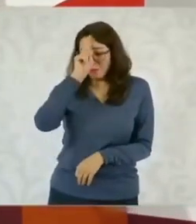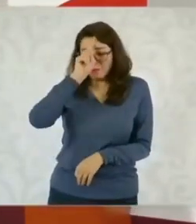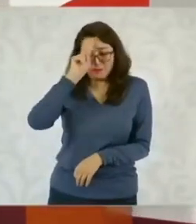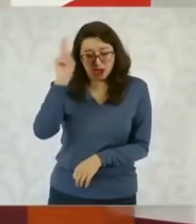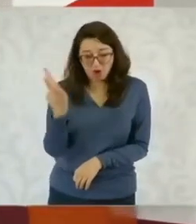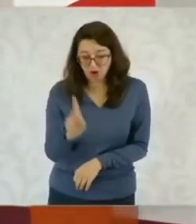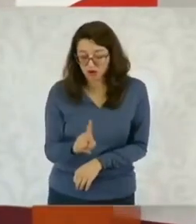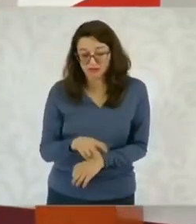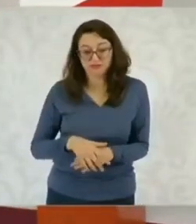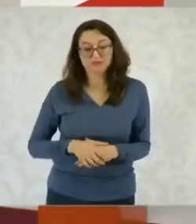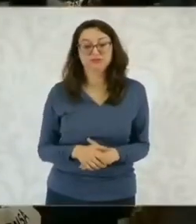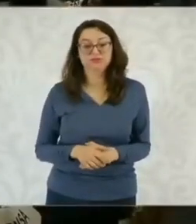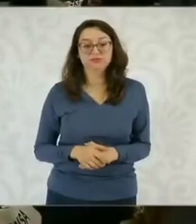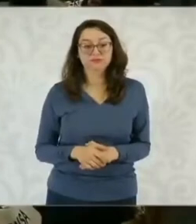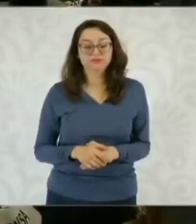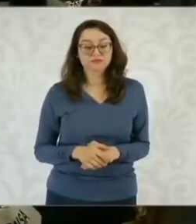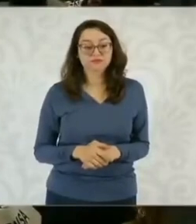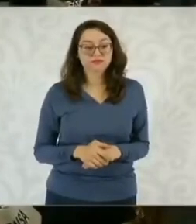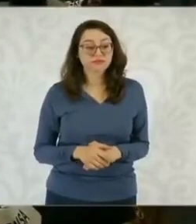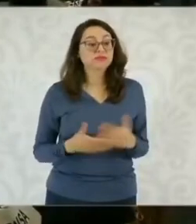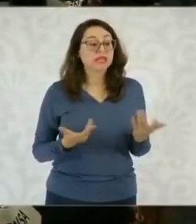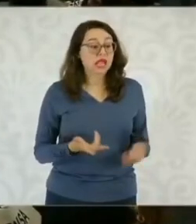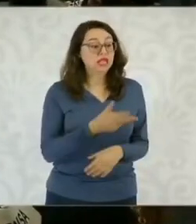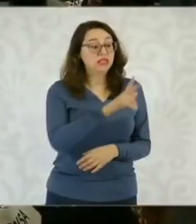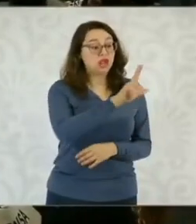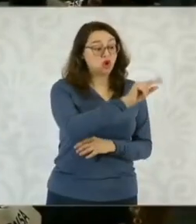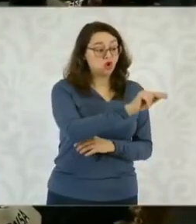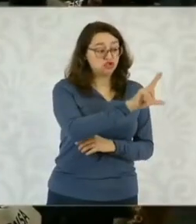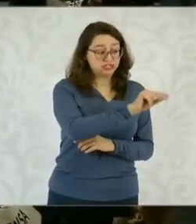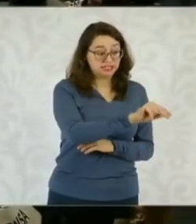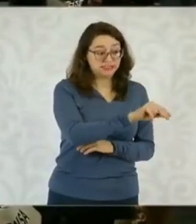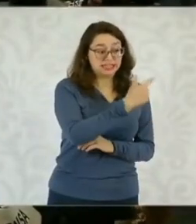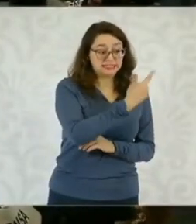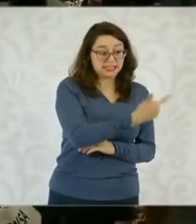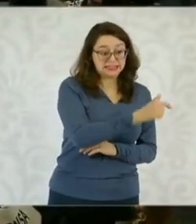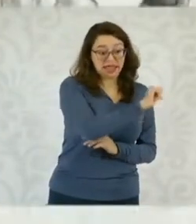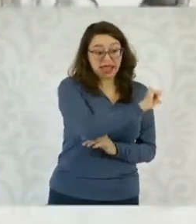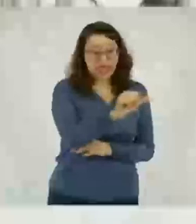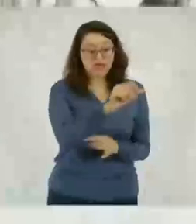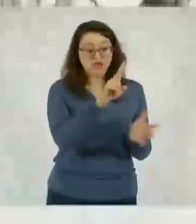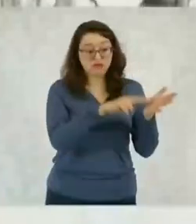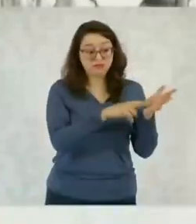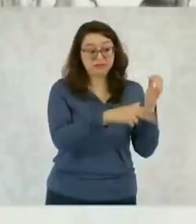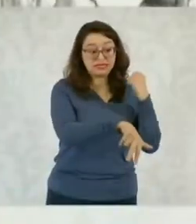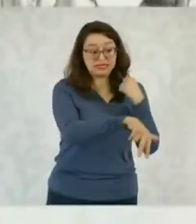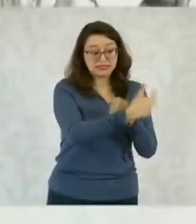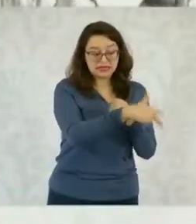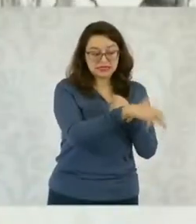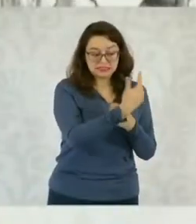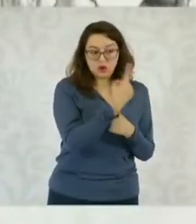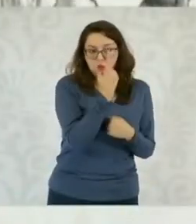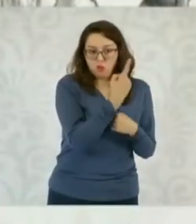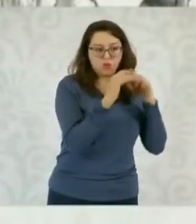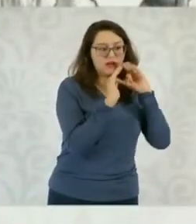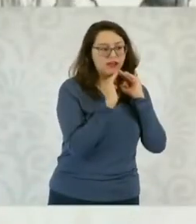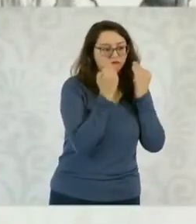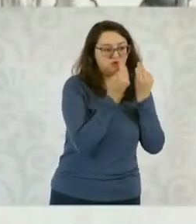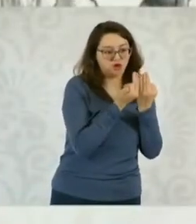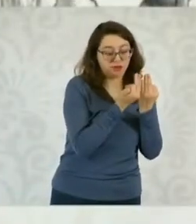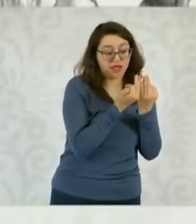2013, 87 a 2013. 87 al 2013 es un esquema y después del 2013